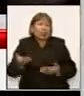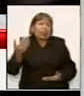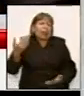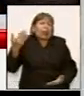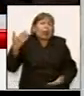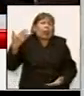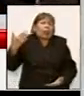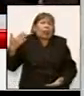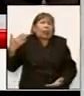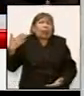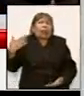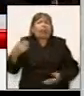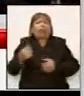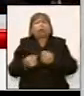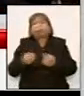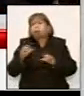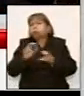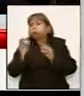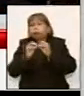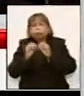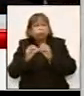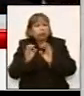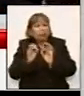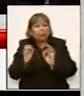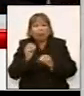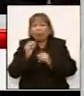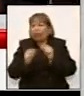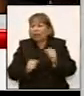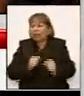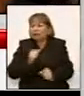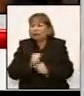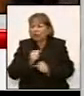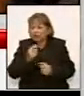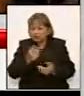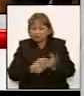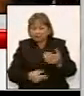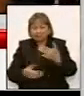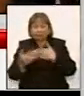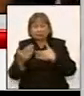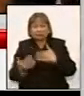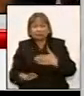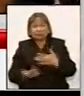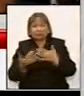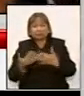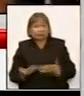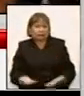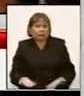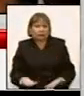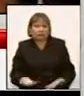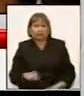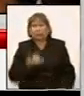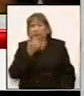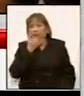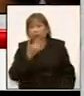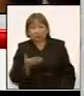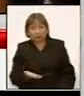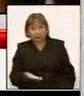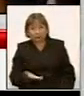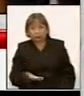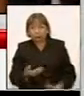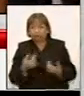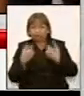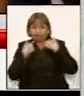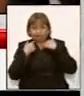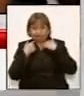muchos años, pero no han encontrado una solución. Entonces, ¿qué esperamos? Esperamos que tal vez pueda ocurrir grandes